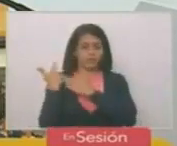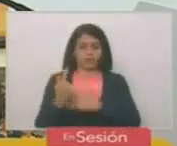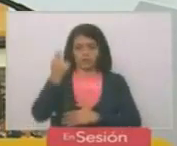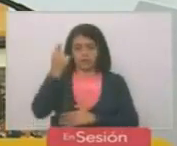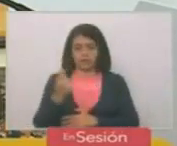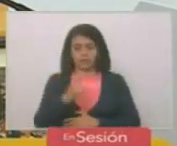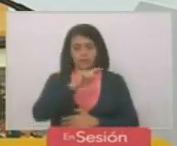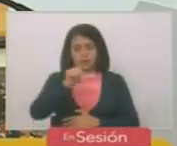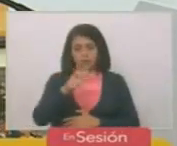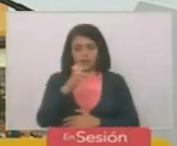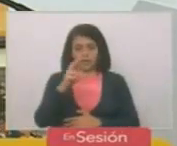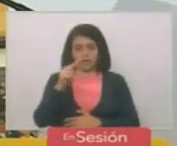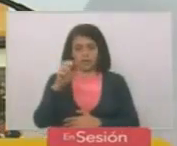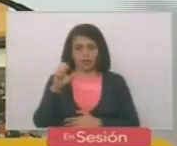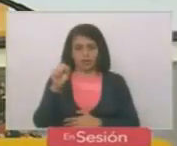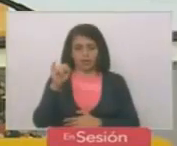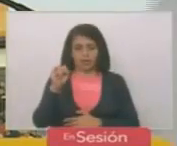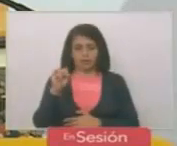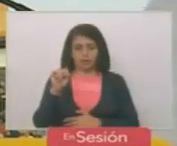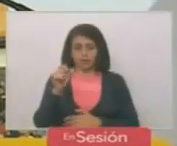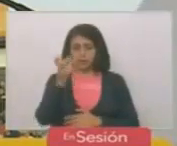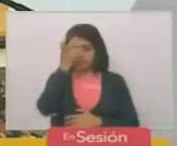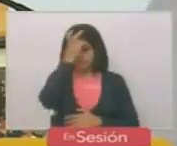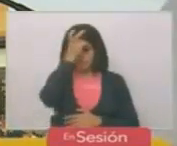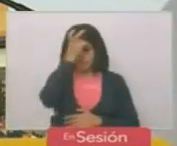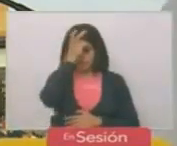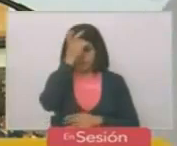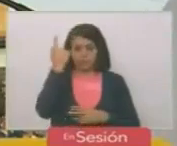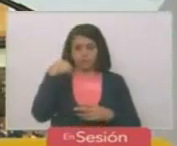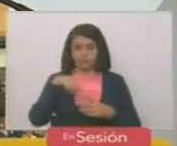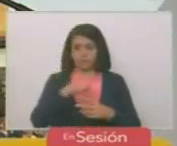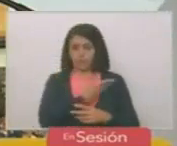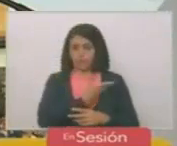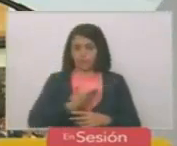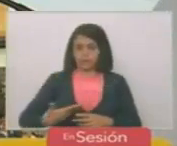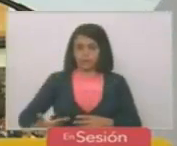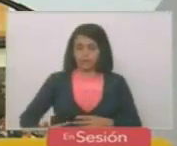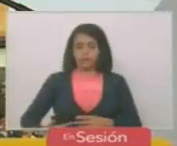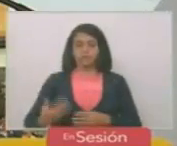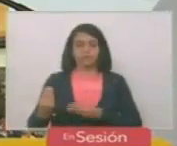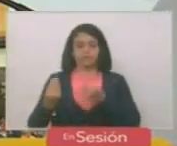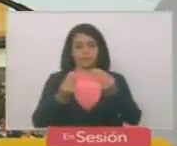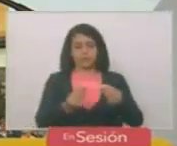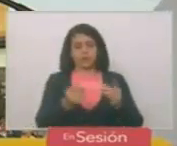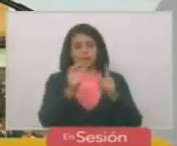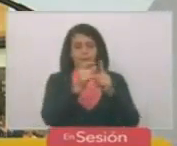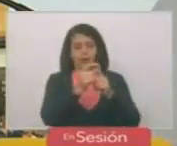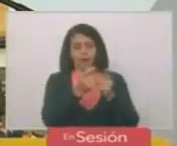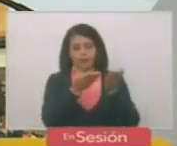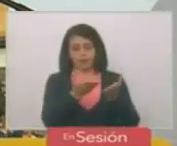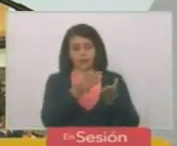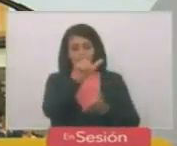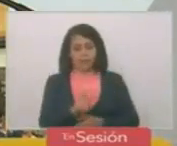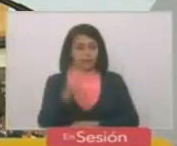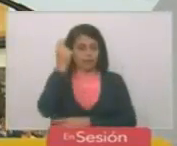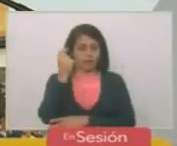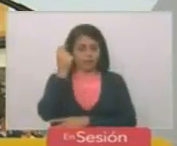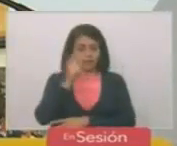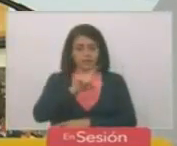diputada Génesis Garbeck del Estado Falcón. El presidente confirió el derecho de palabra a la